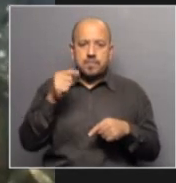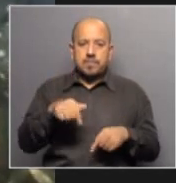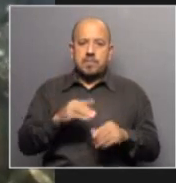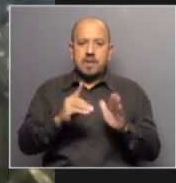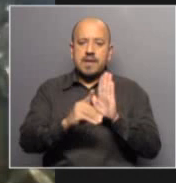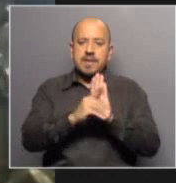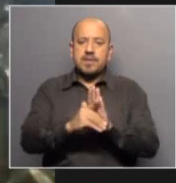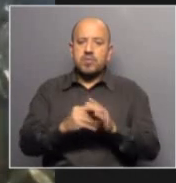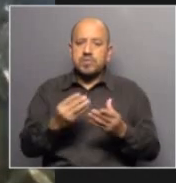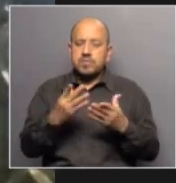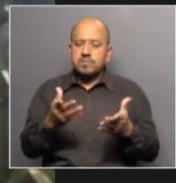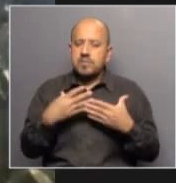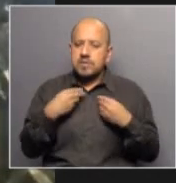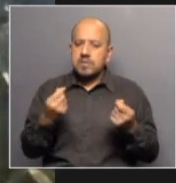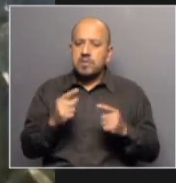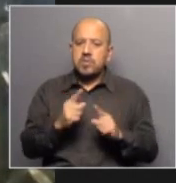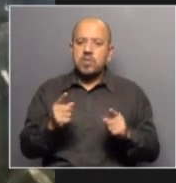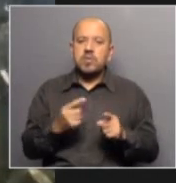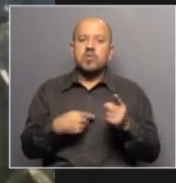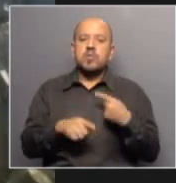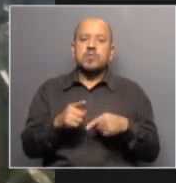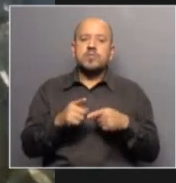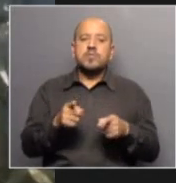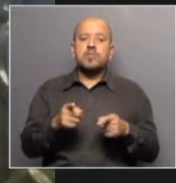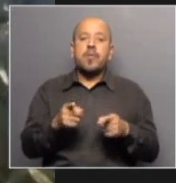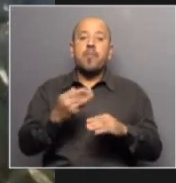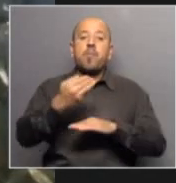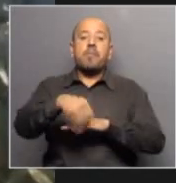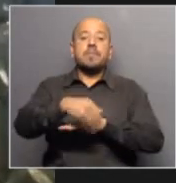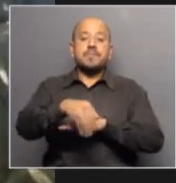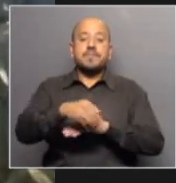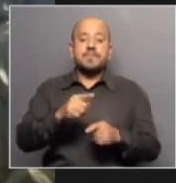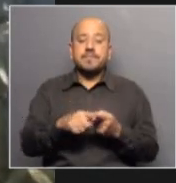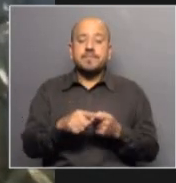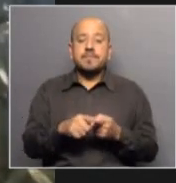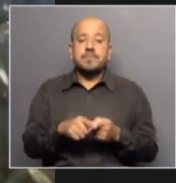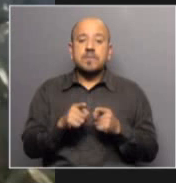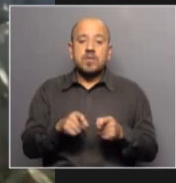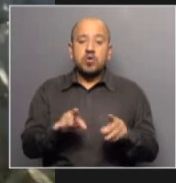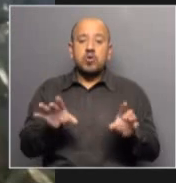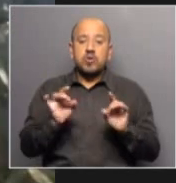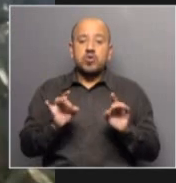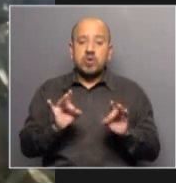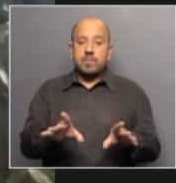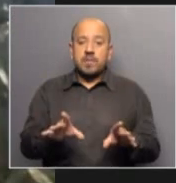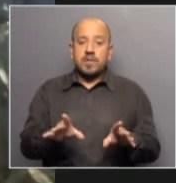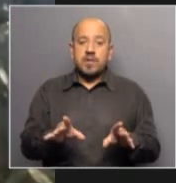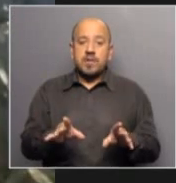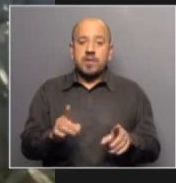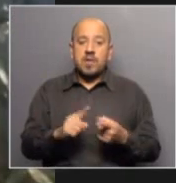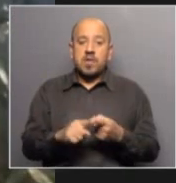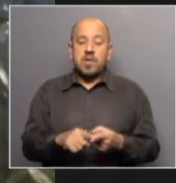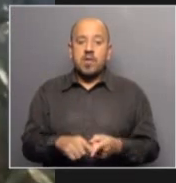datos sensibles. Bueno, más vinculante que una dirección, ¿qué puede haber? Y no solo pone riesgo al